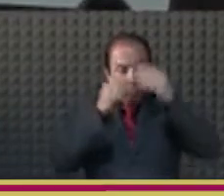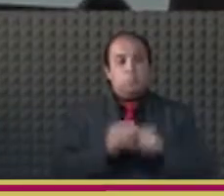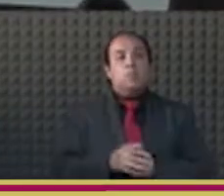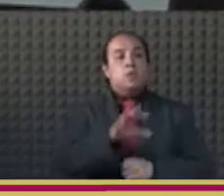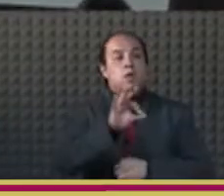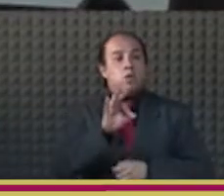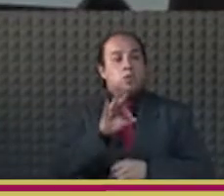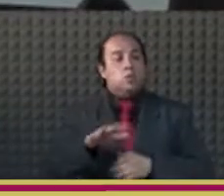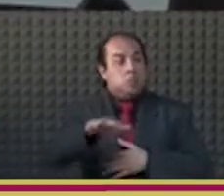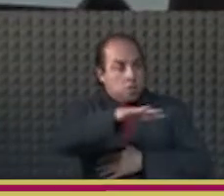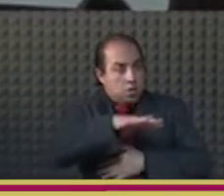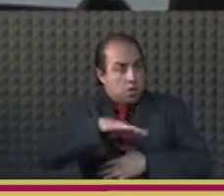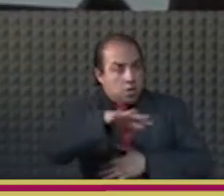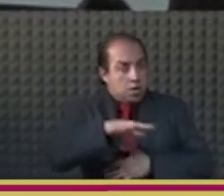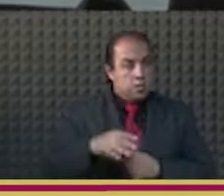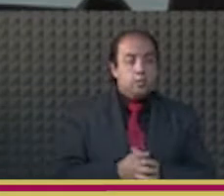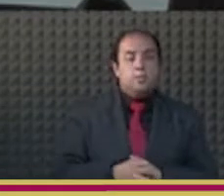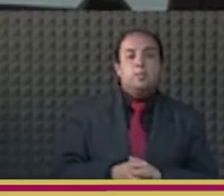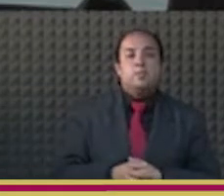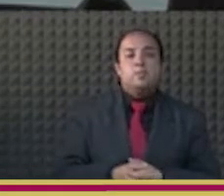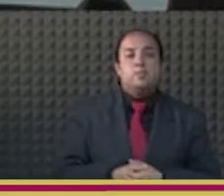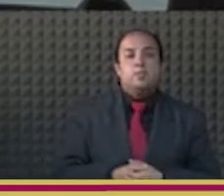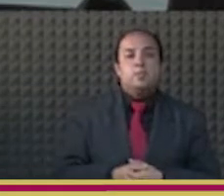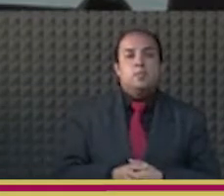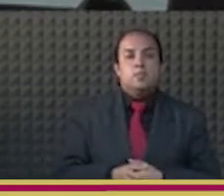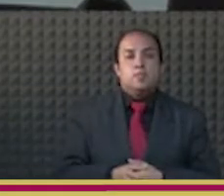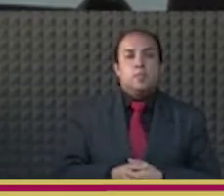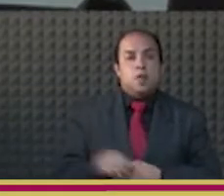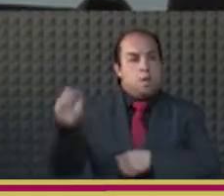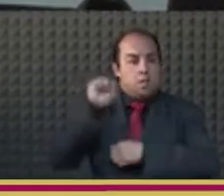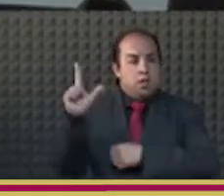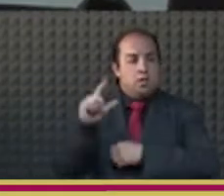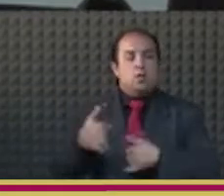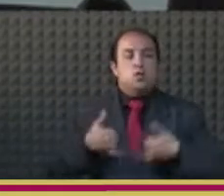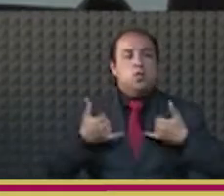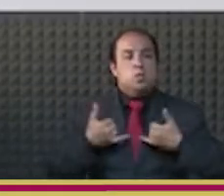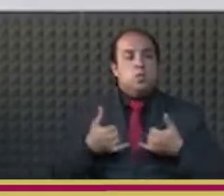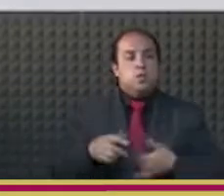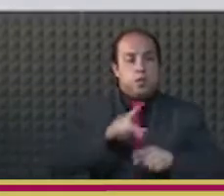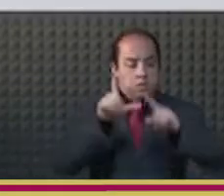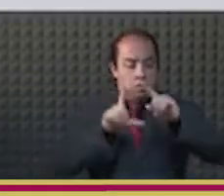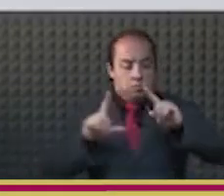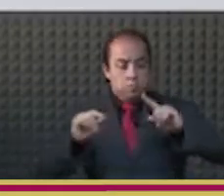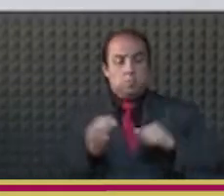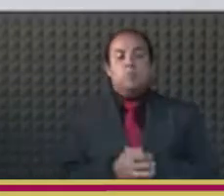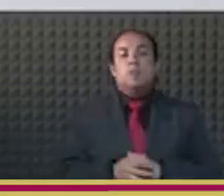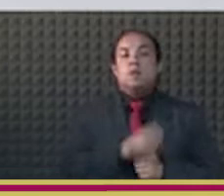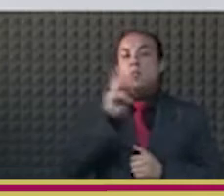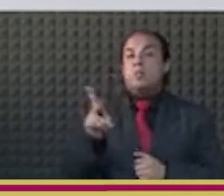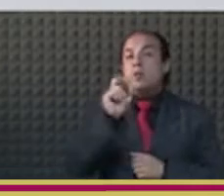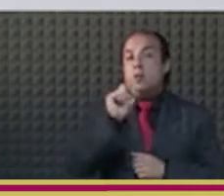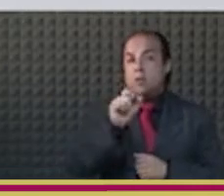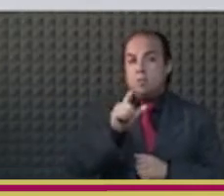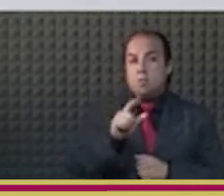pues un espacio de realización para los jóvenes a lo largo y ancho del país. Se publicarán también